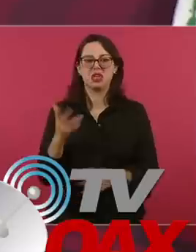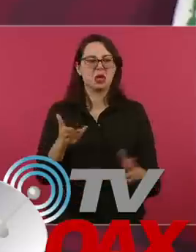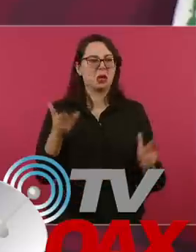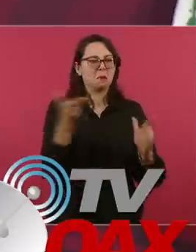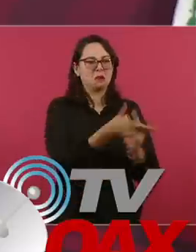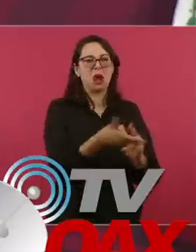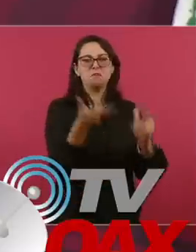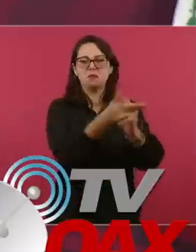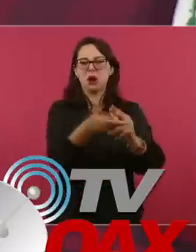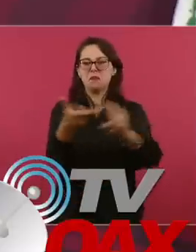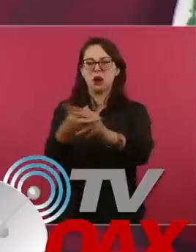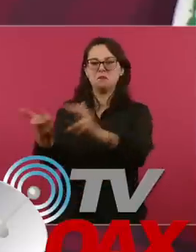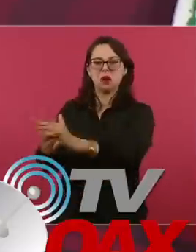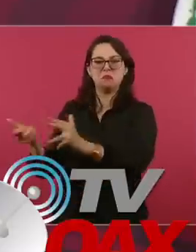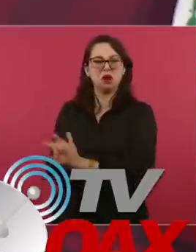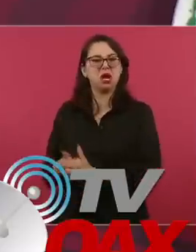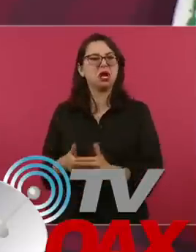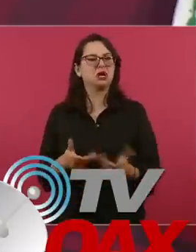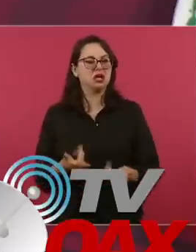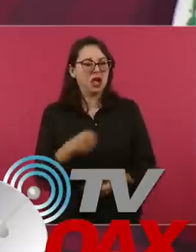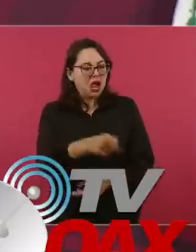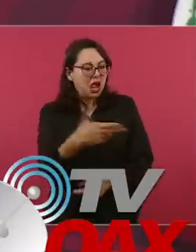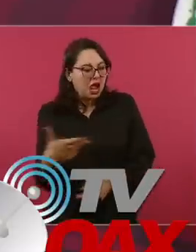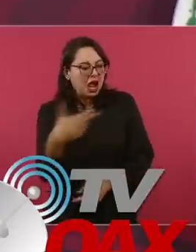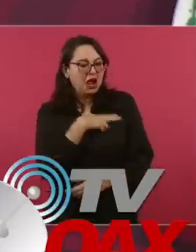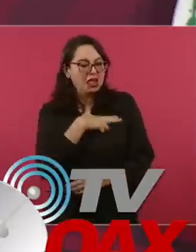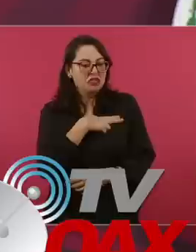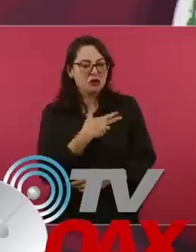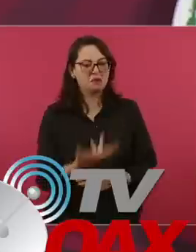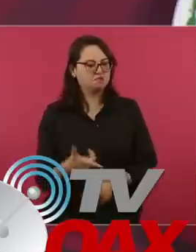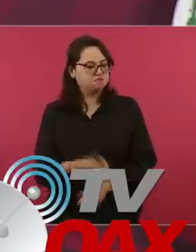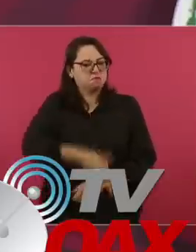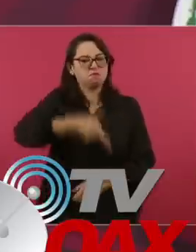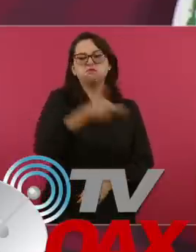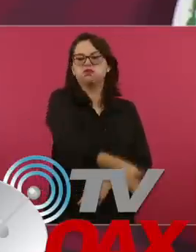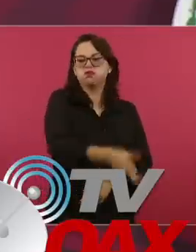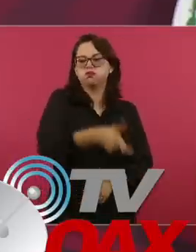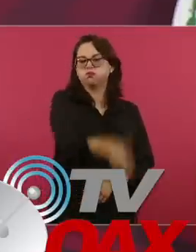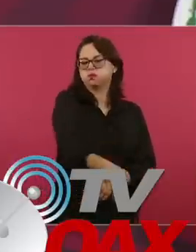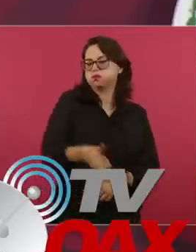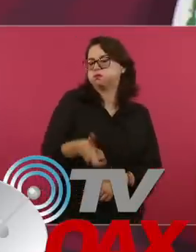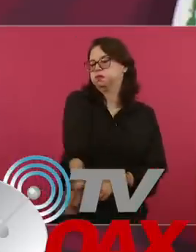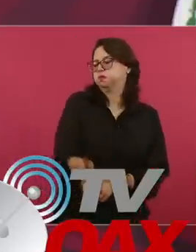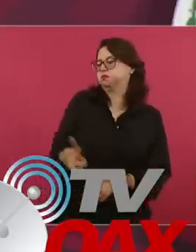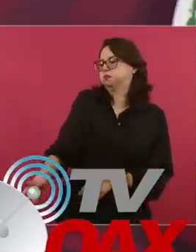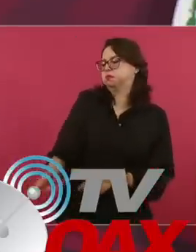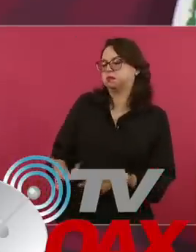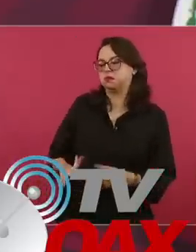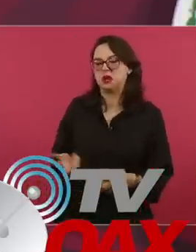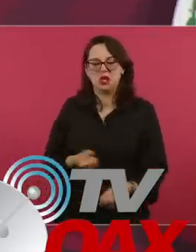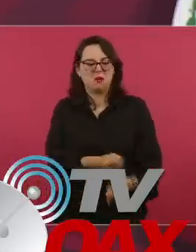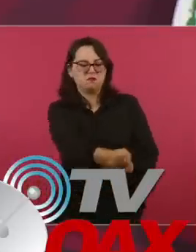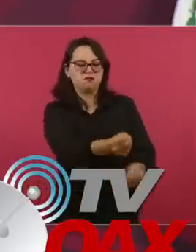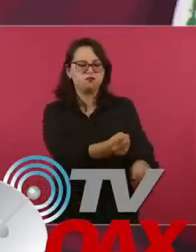rematar heridos en enfrentamientos, masacres, torturas,